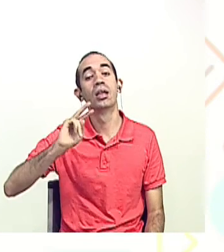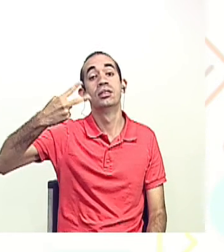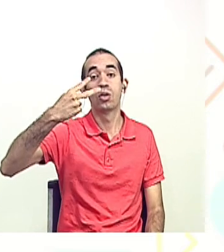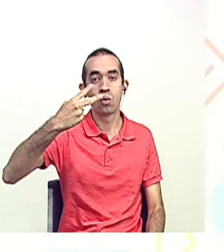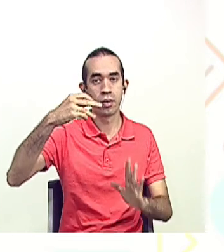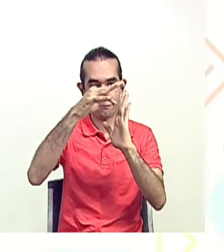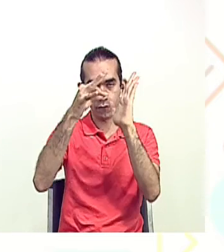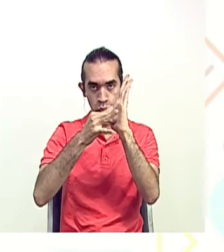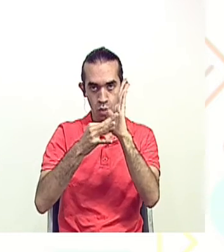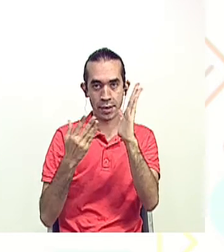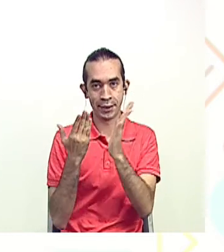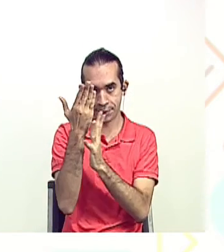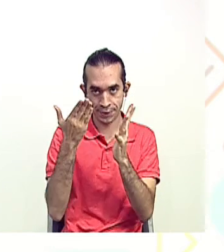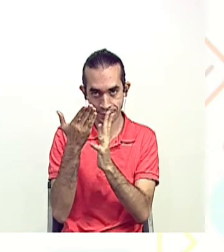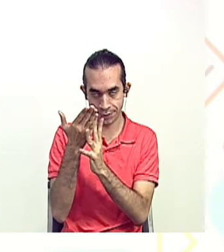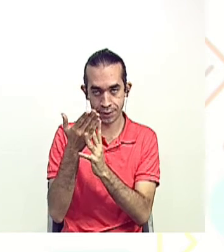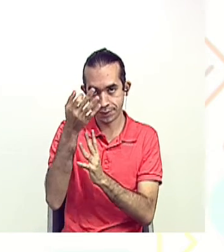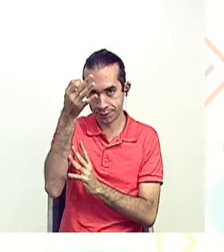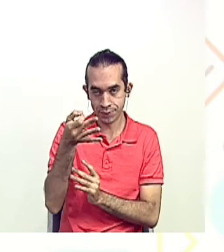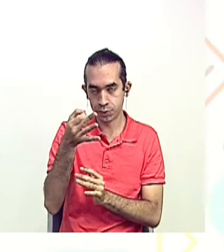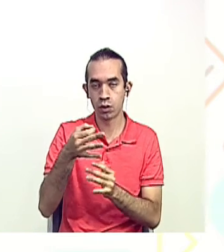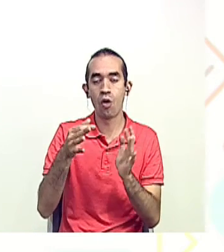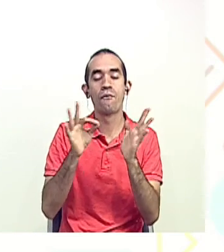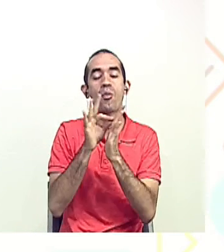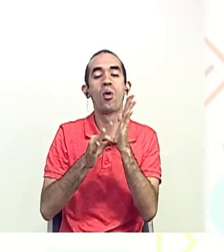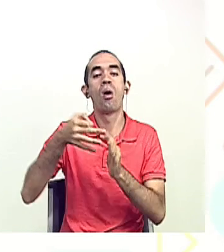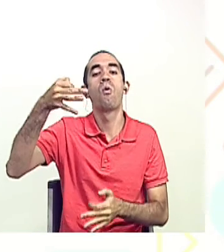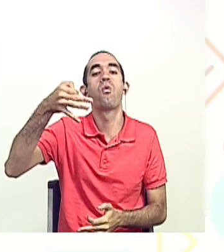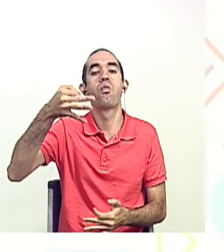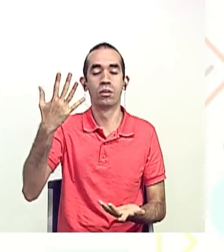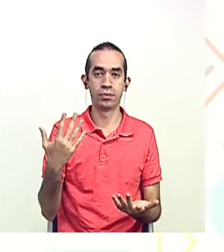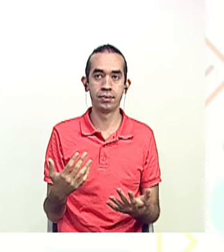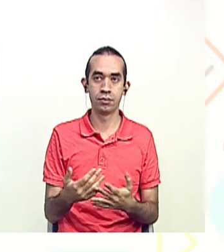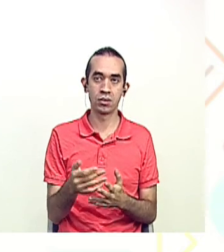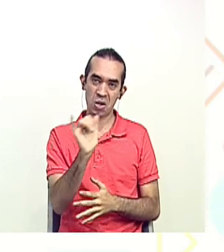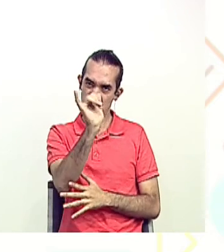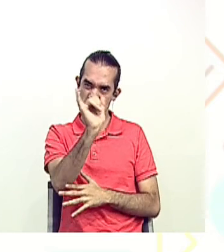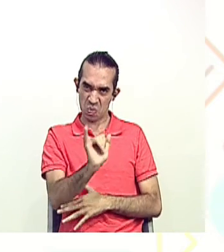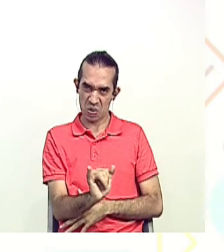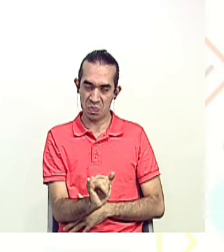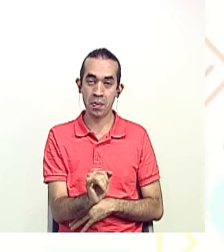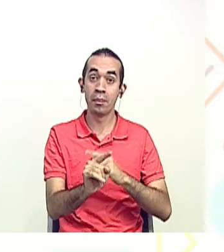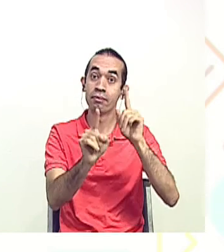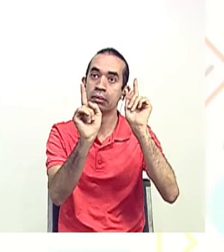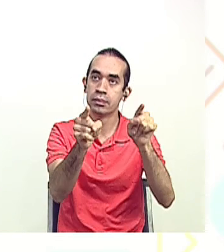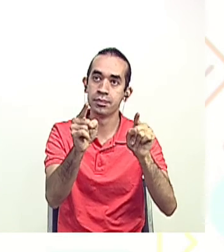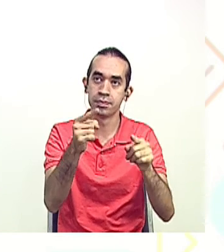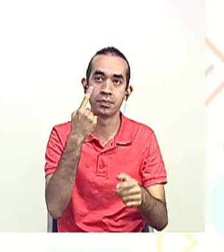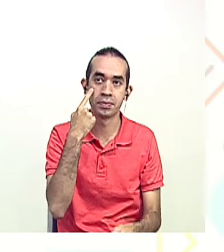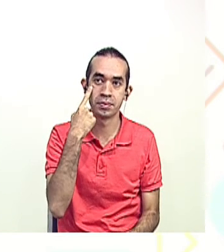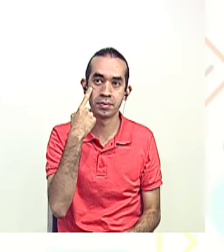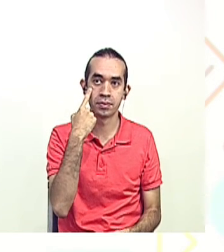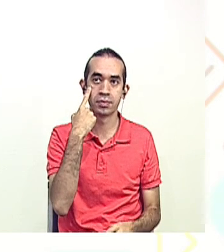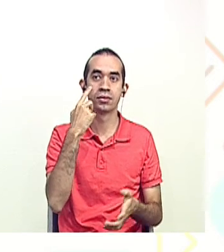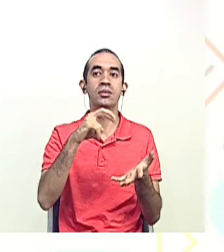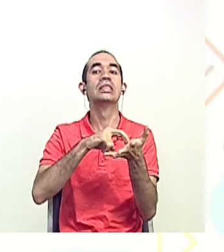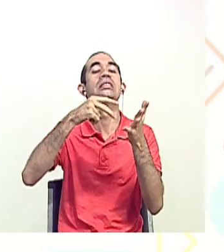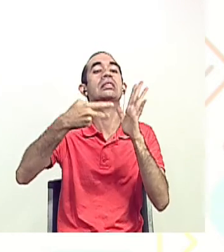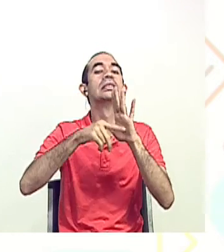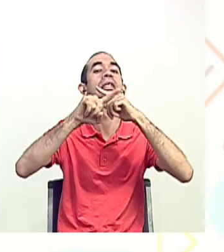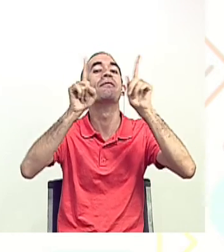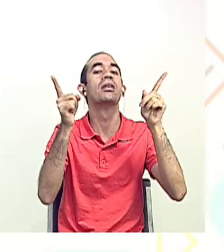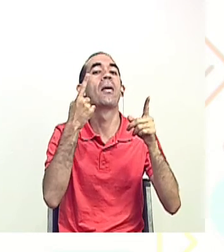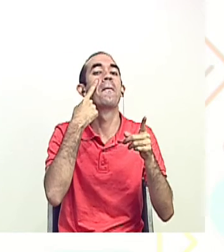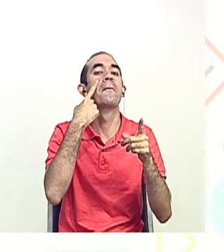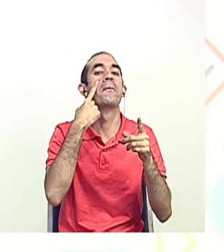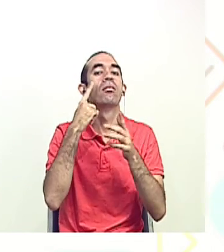fórmula notable, hacemos el mismo procedimiento y la diferencia equivale a que la expresión va